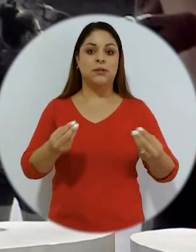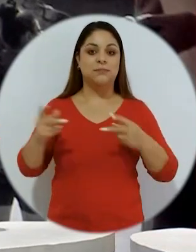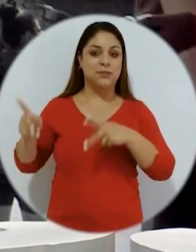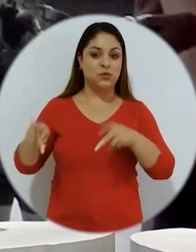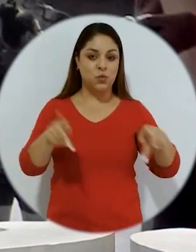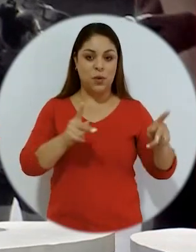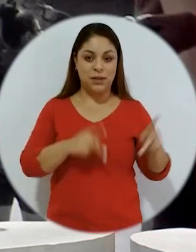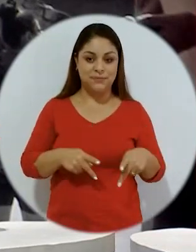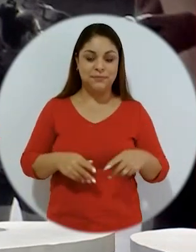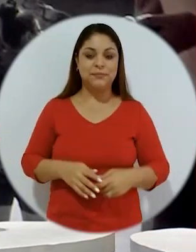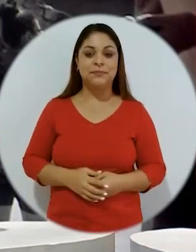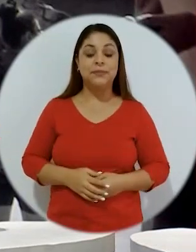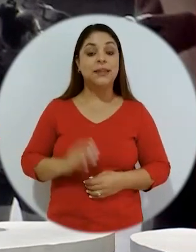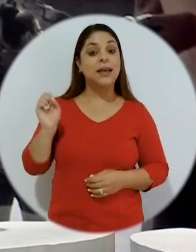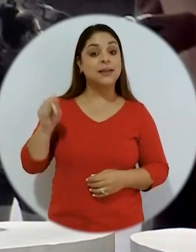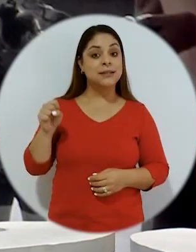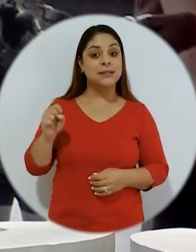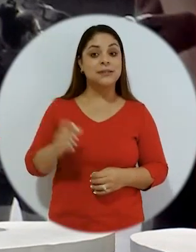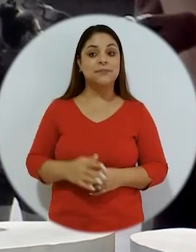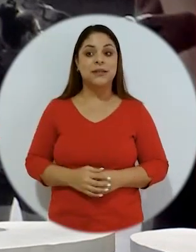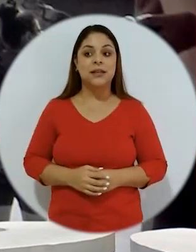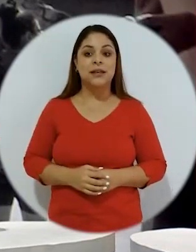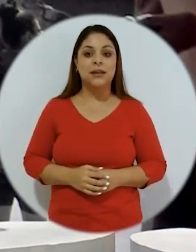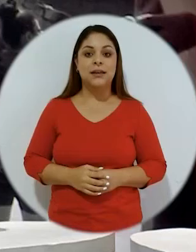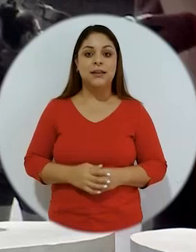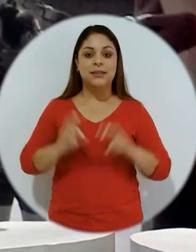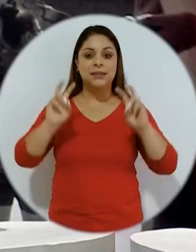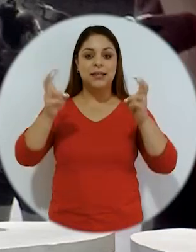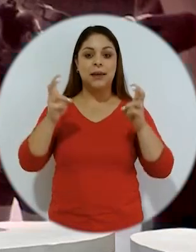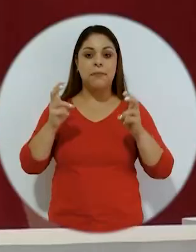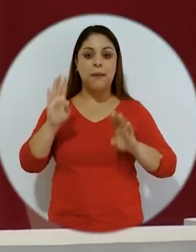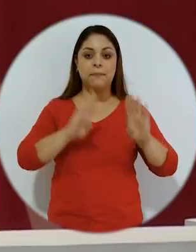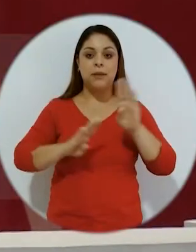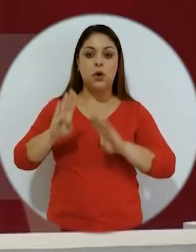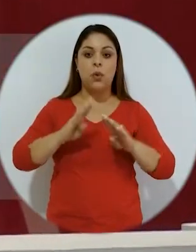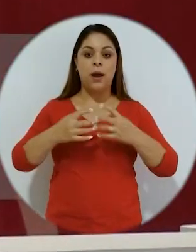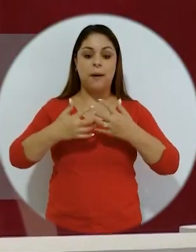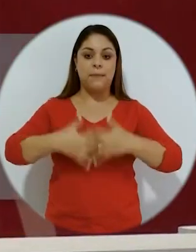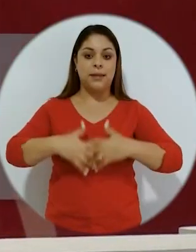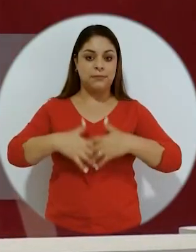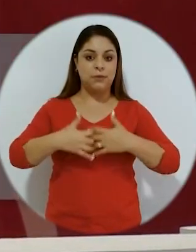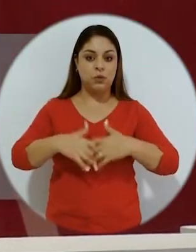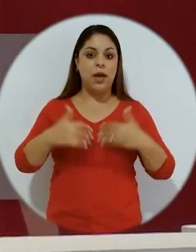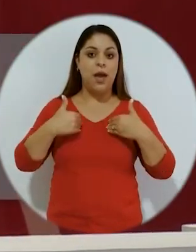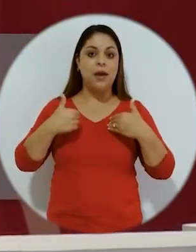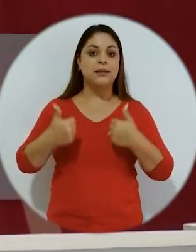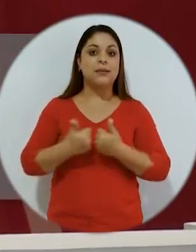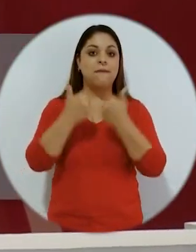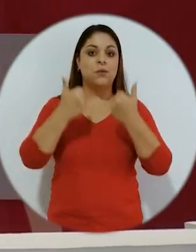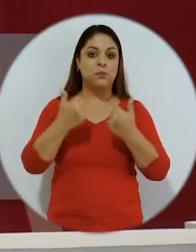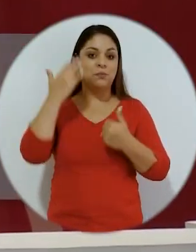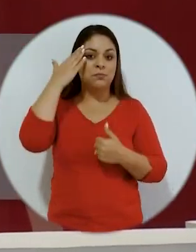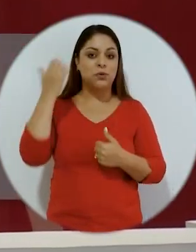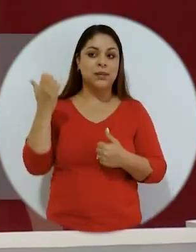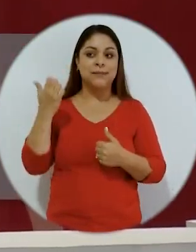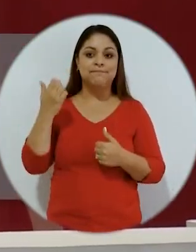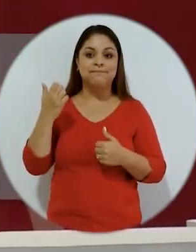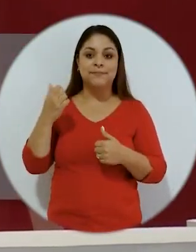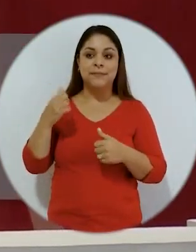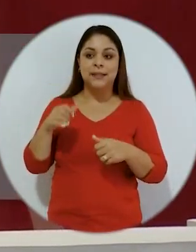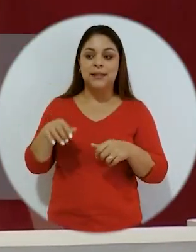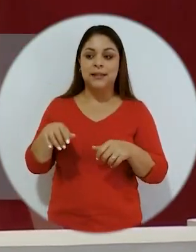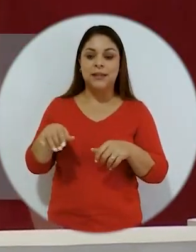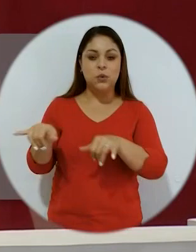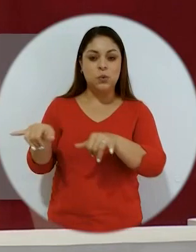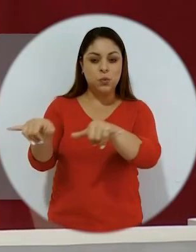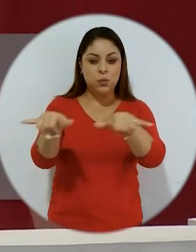personas. Sí, bueno, específicamente en el tema de los bioemprendimientos vemos que hay desafíos, y también es interesante porque